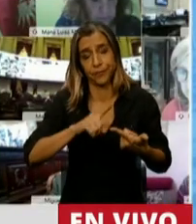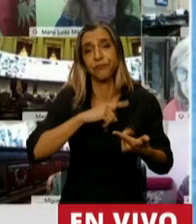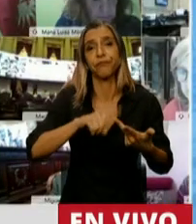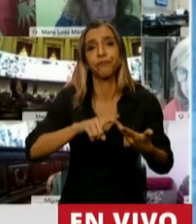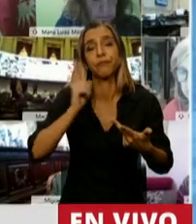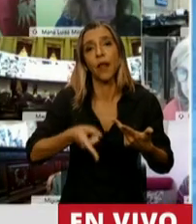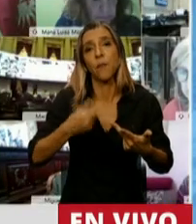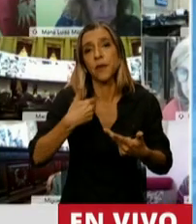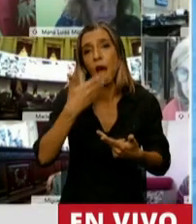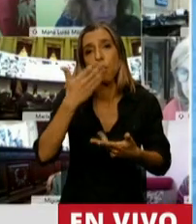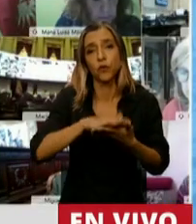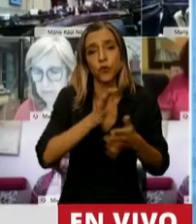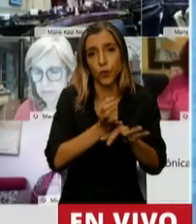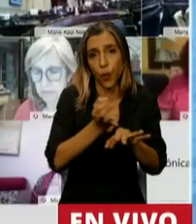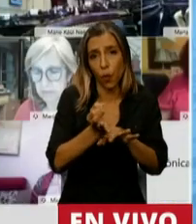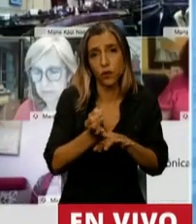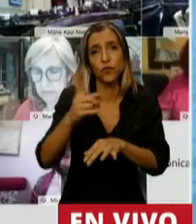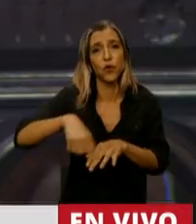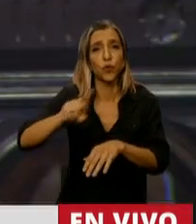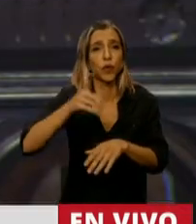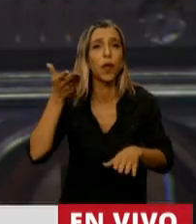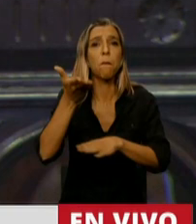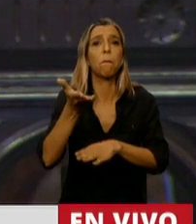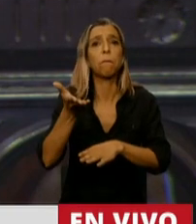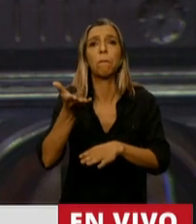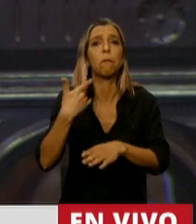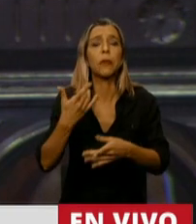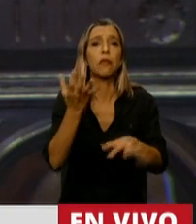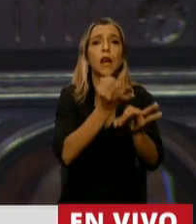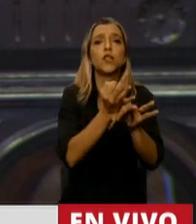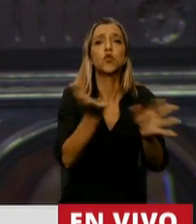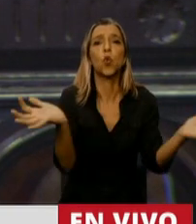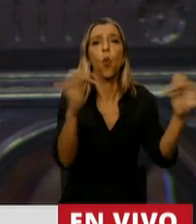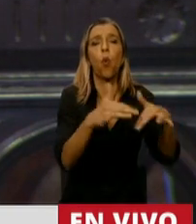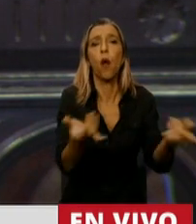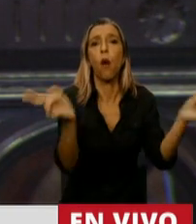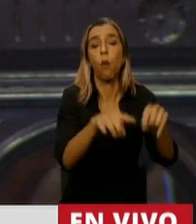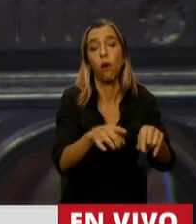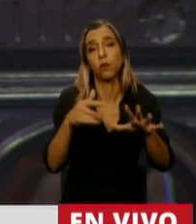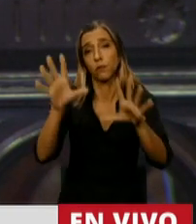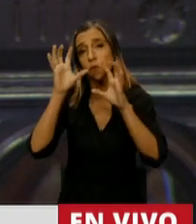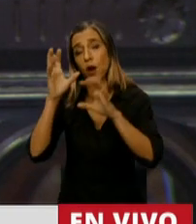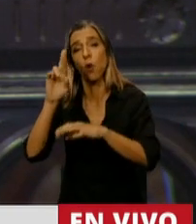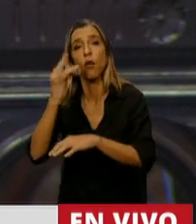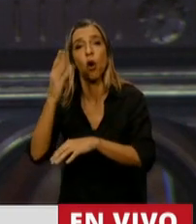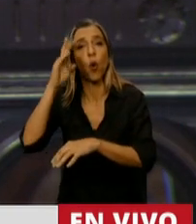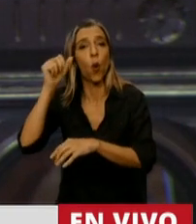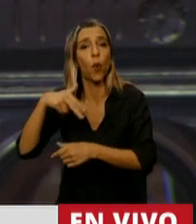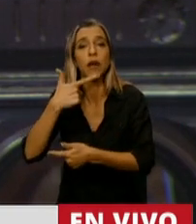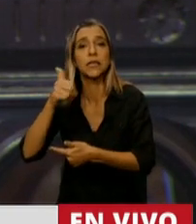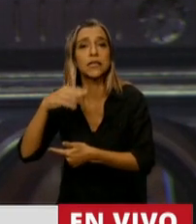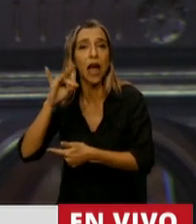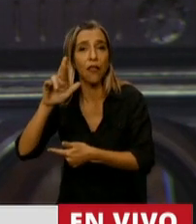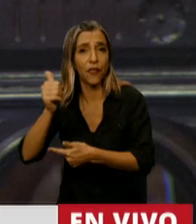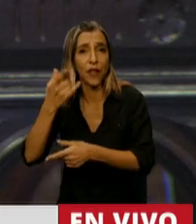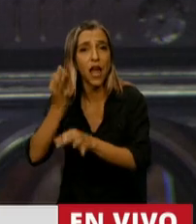piden a gritos que vuelva a la escuela presencial. Y me acordaba de Sandra y Rubén, una escuela en el territorio bonaerense que